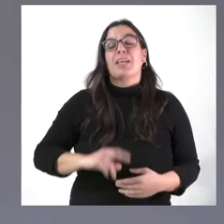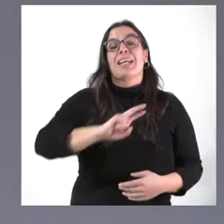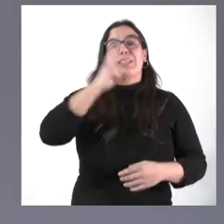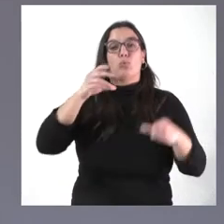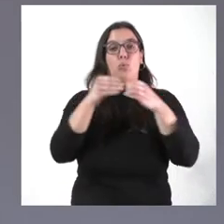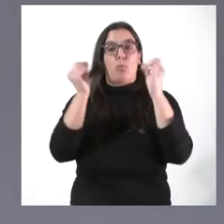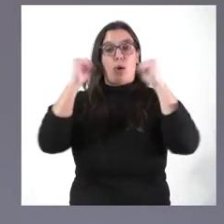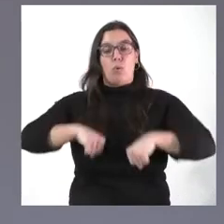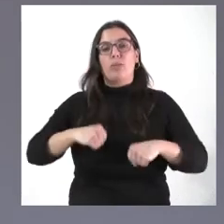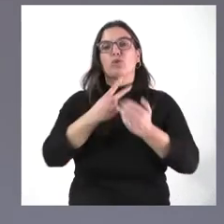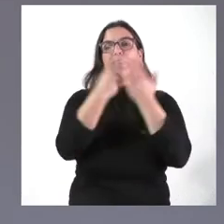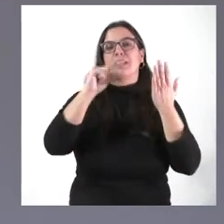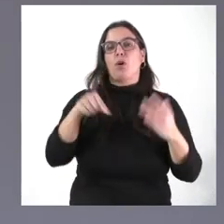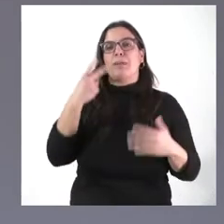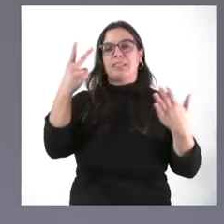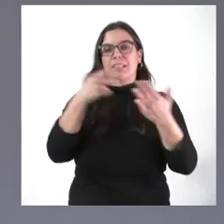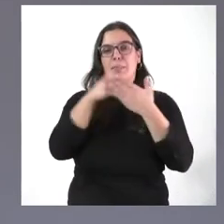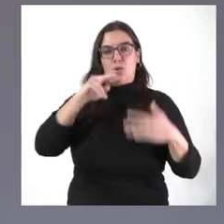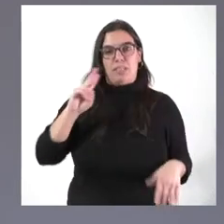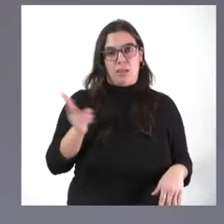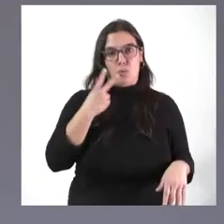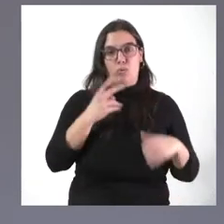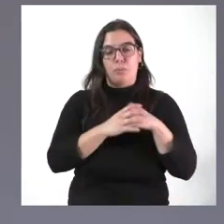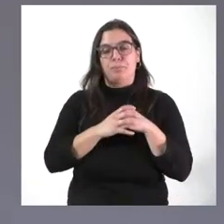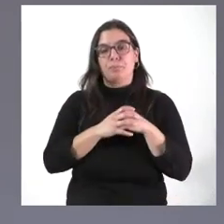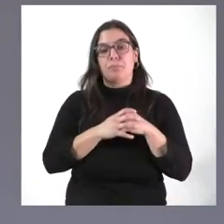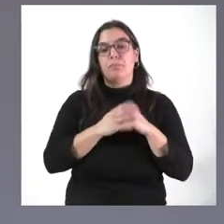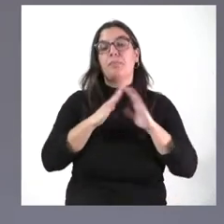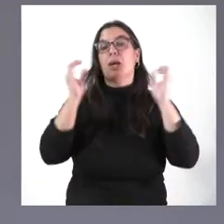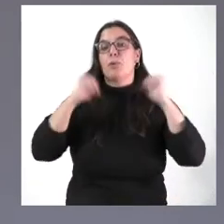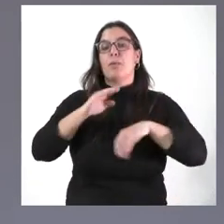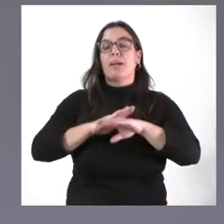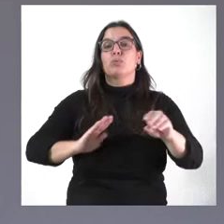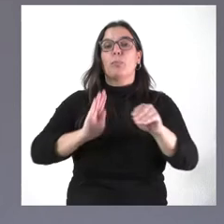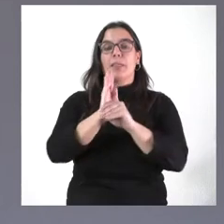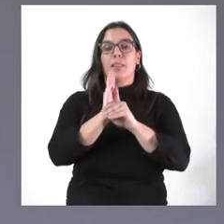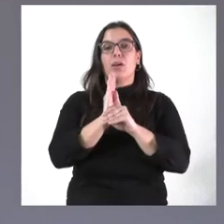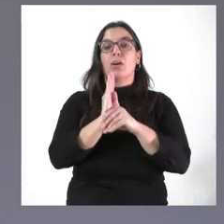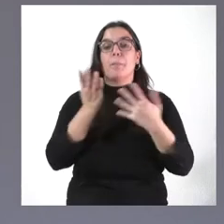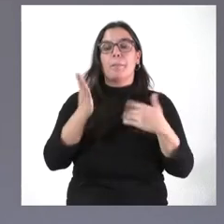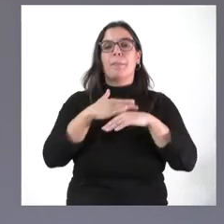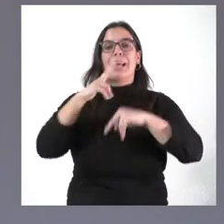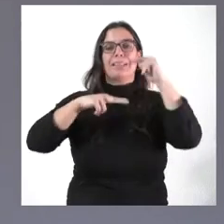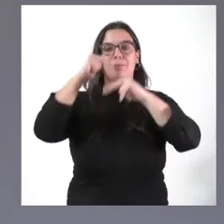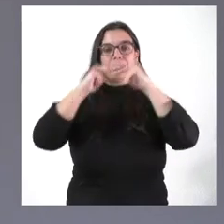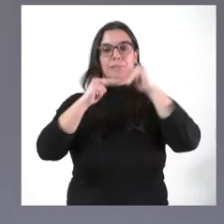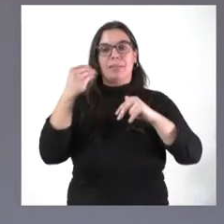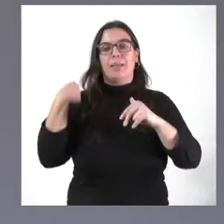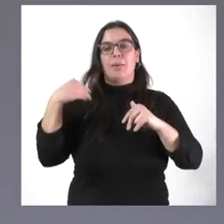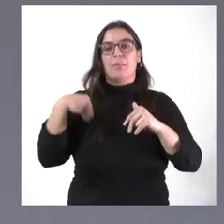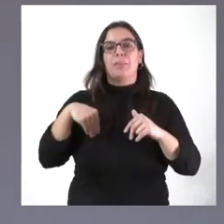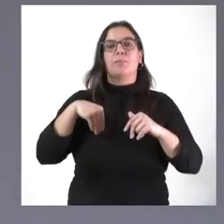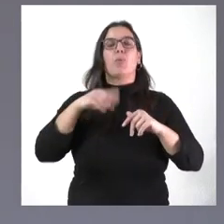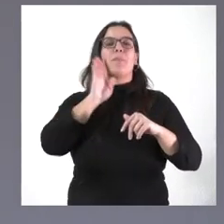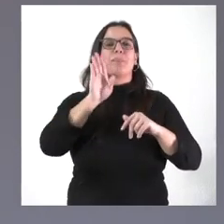es el 17,7 millones de euros que se han aprobado para subvenciones para construir instalaciones de tratamiento de Bio residuos